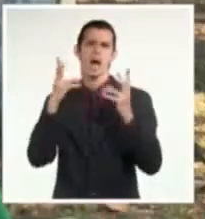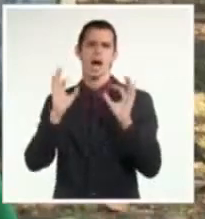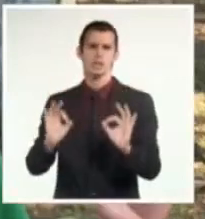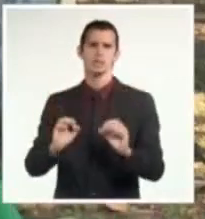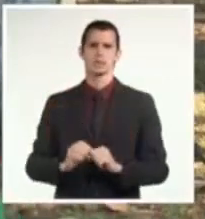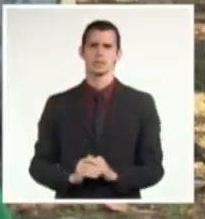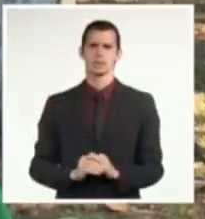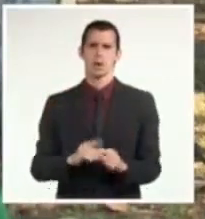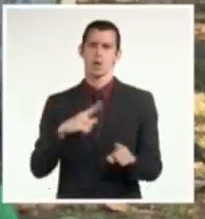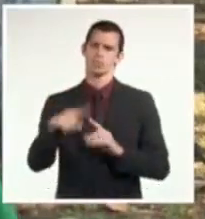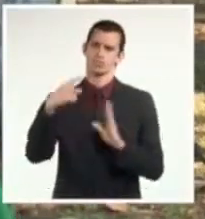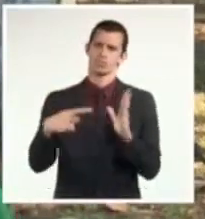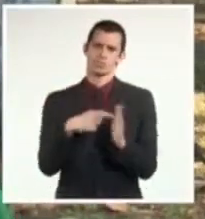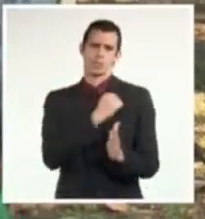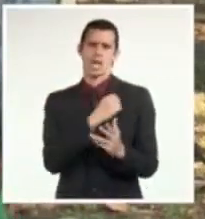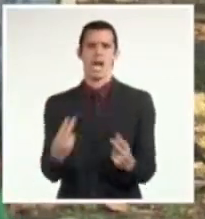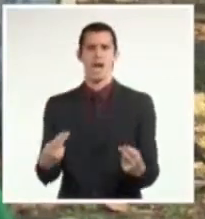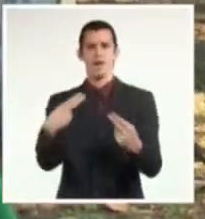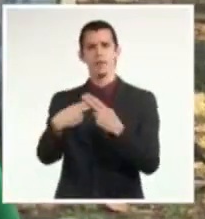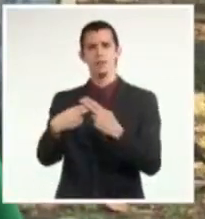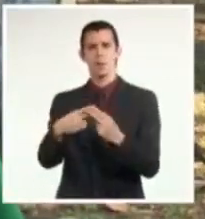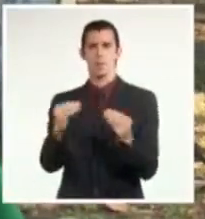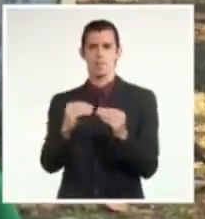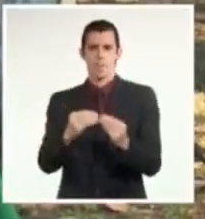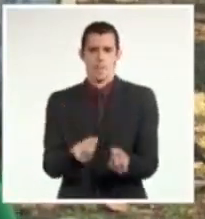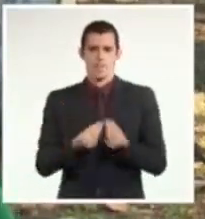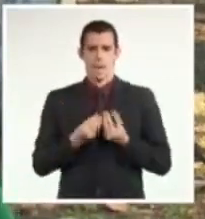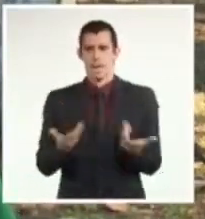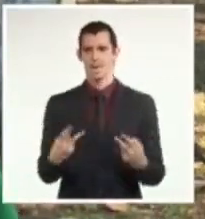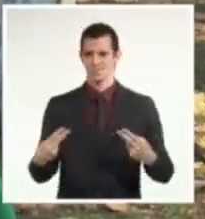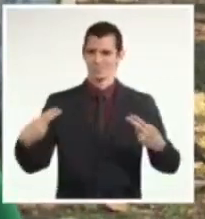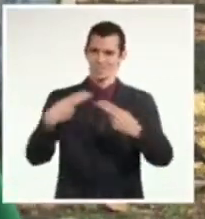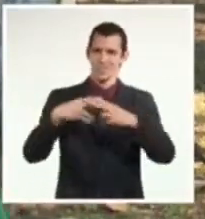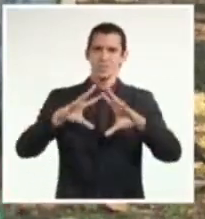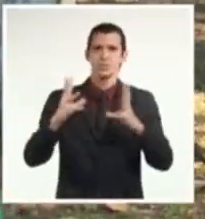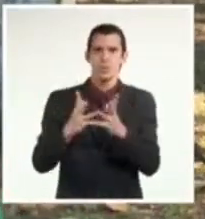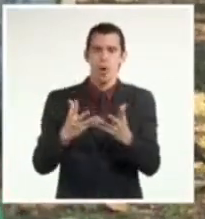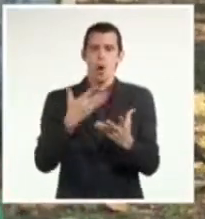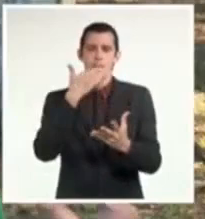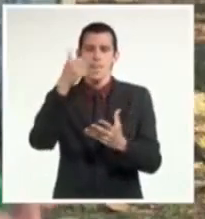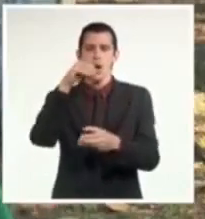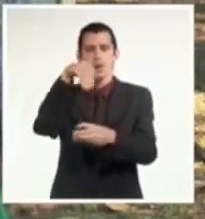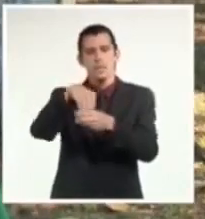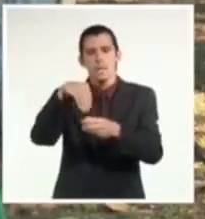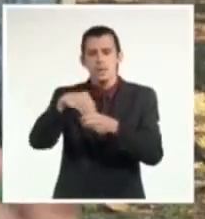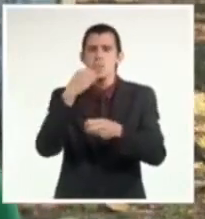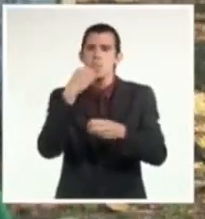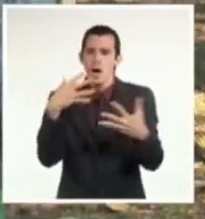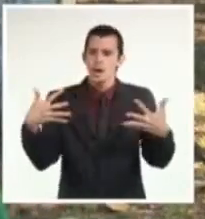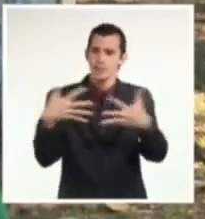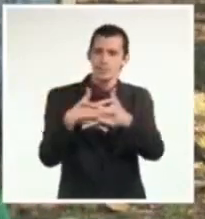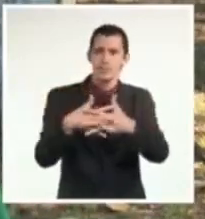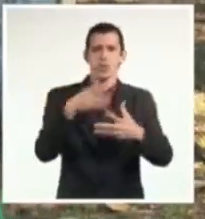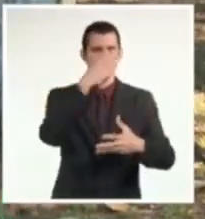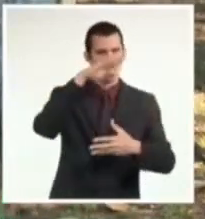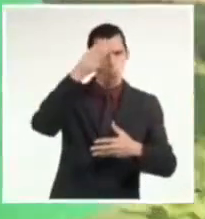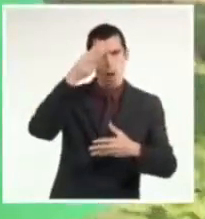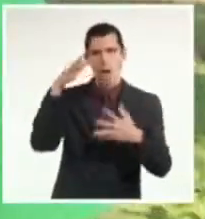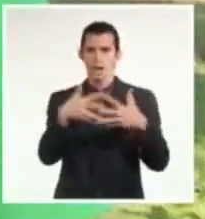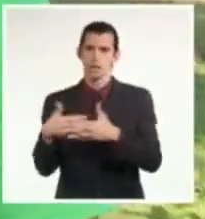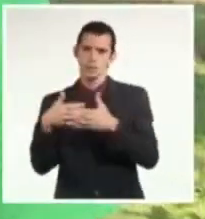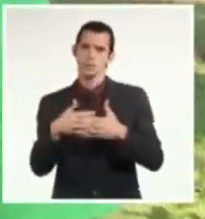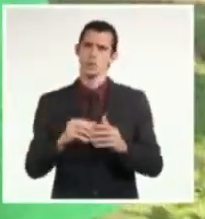entre ambos países, las causas que defendemos, no solo entre Cuba y Estados Unidos, al interno de cada uno de nuestros países, sino también con otras causas justas del